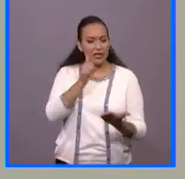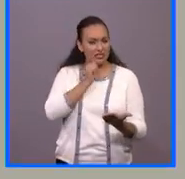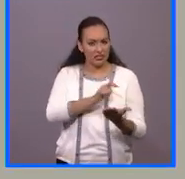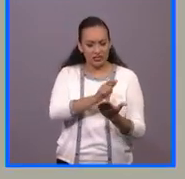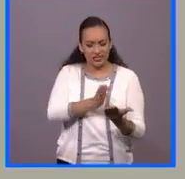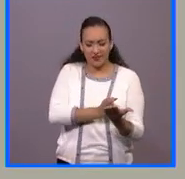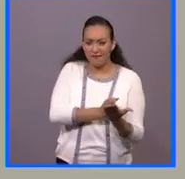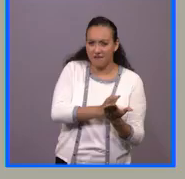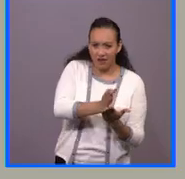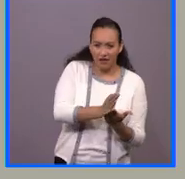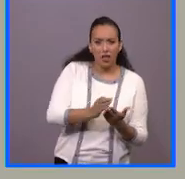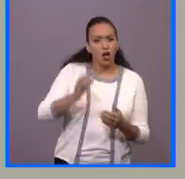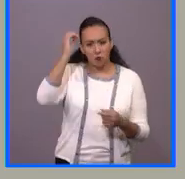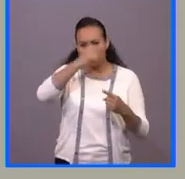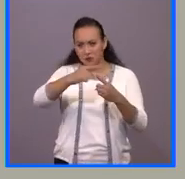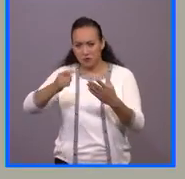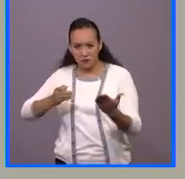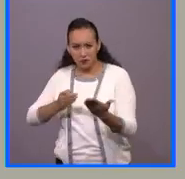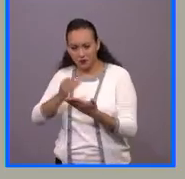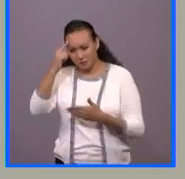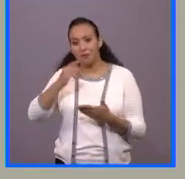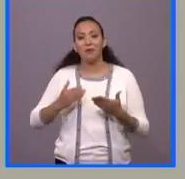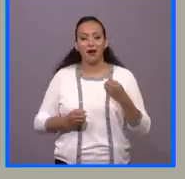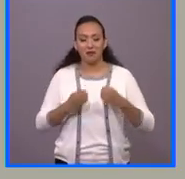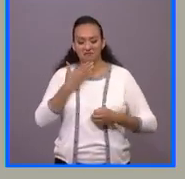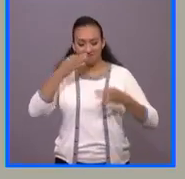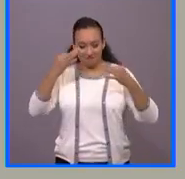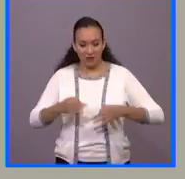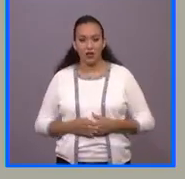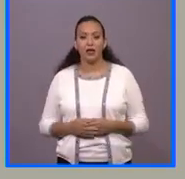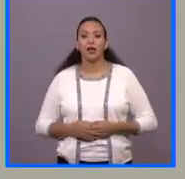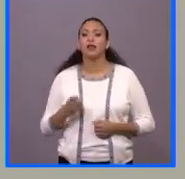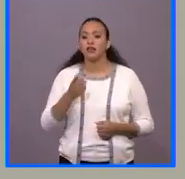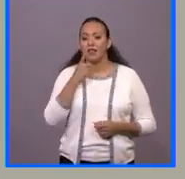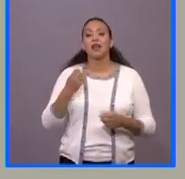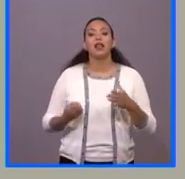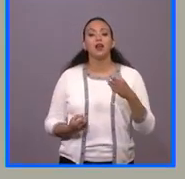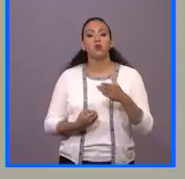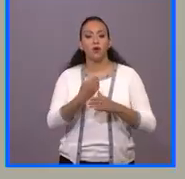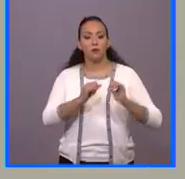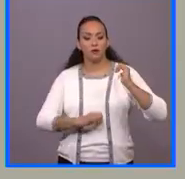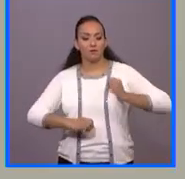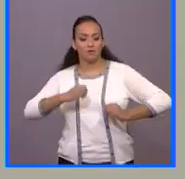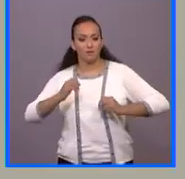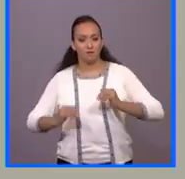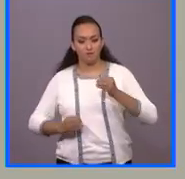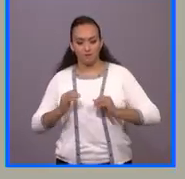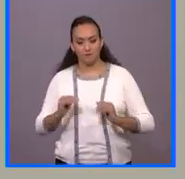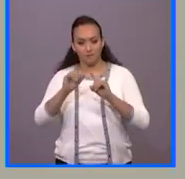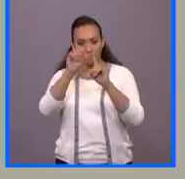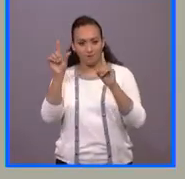jurídico y el acceso pleno a la justicia. Así lo garantiza la nueva conformación de la Suprema